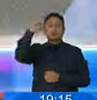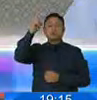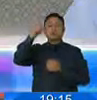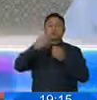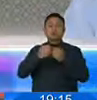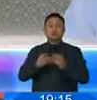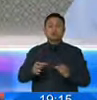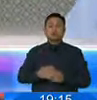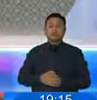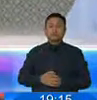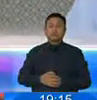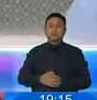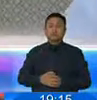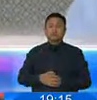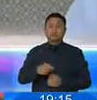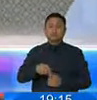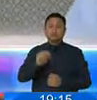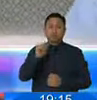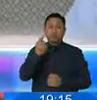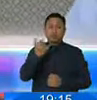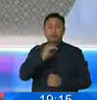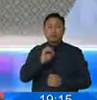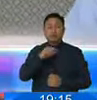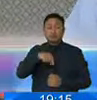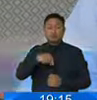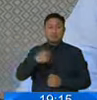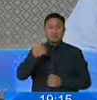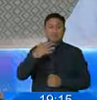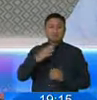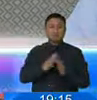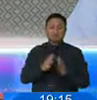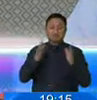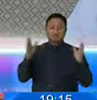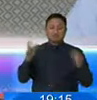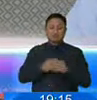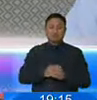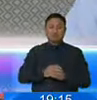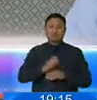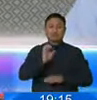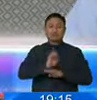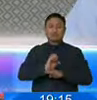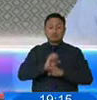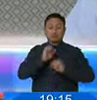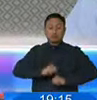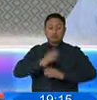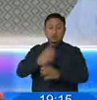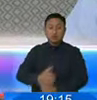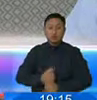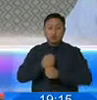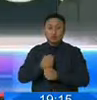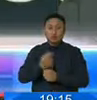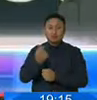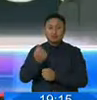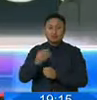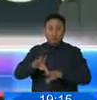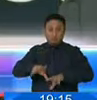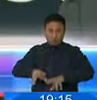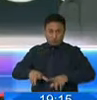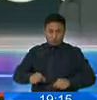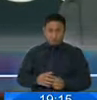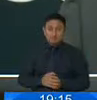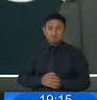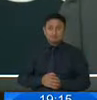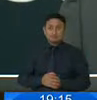dólares. Es el único caso, o el más grande caso, que va a permitirle al país recuperar el dinero robado. El fiscal